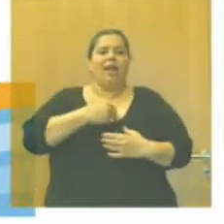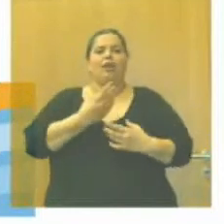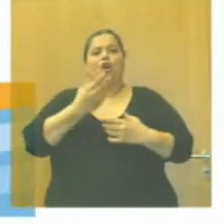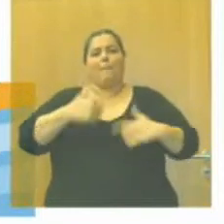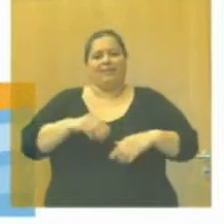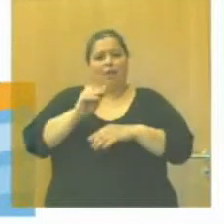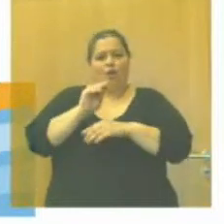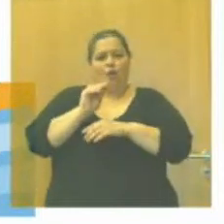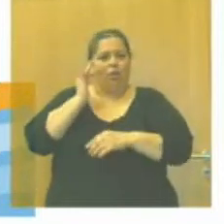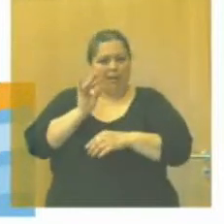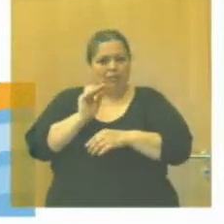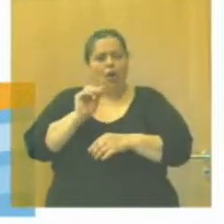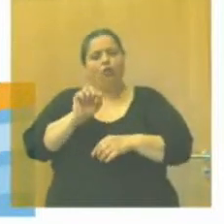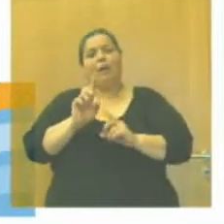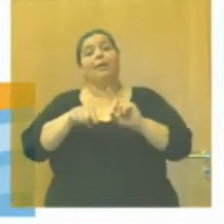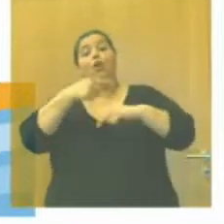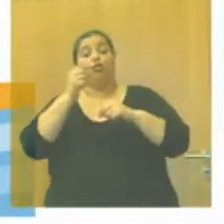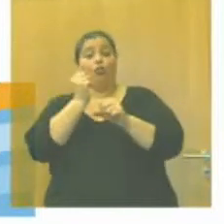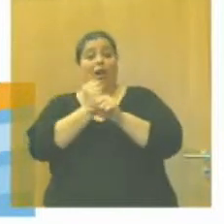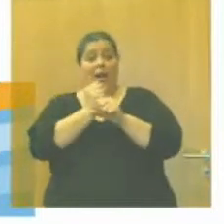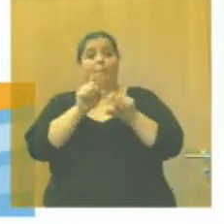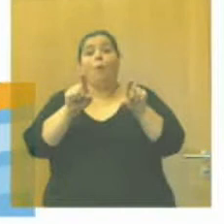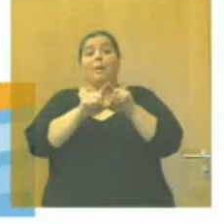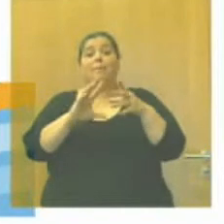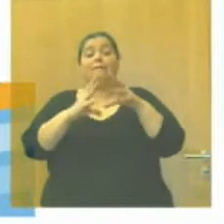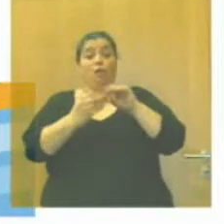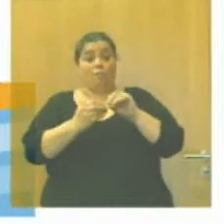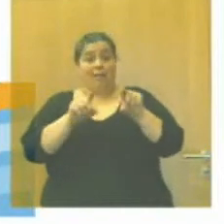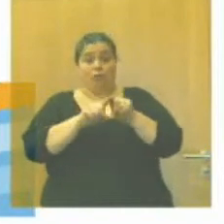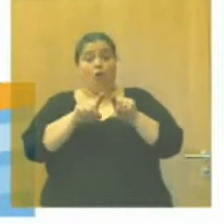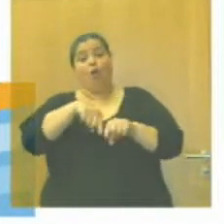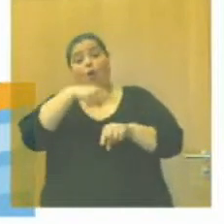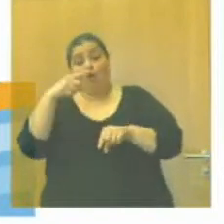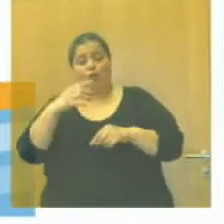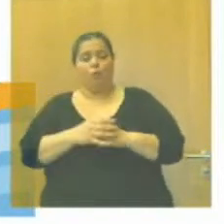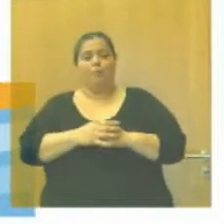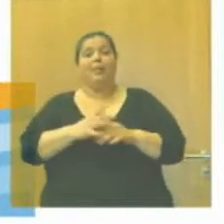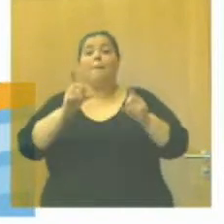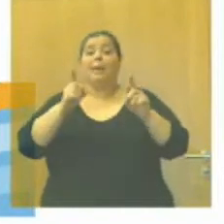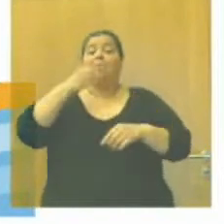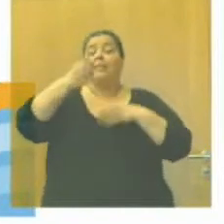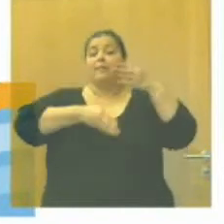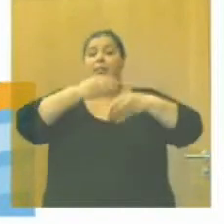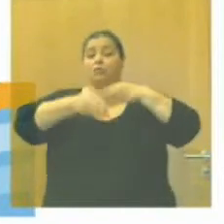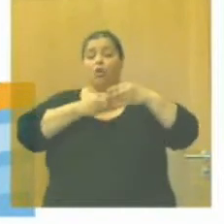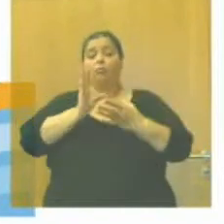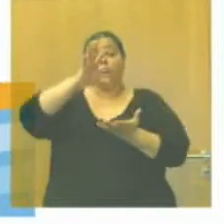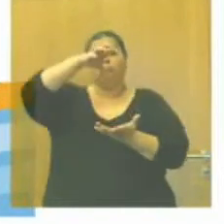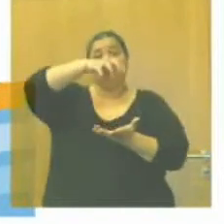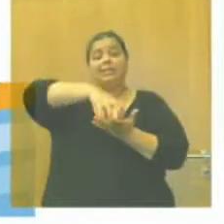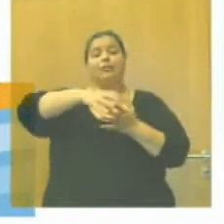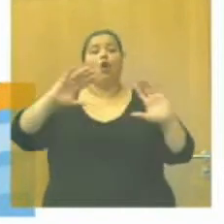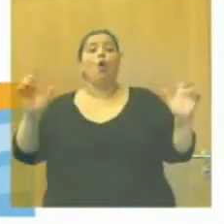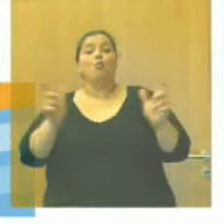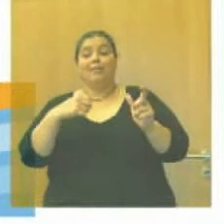trabajamos en el mismo formato y hicimos también la intervención en un centro